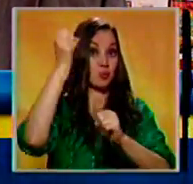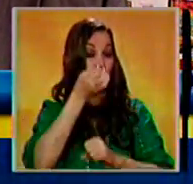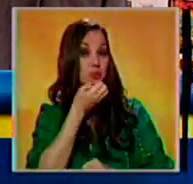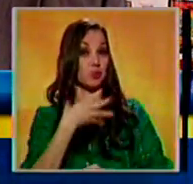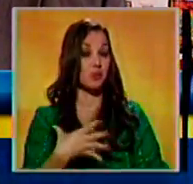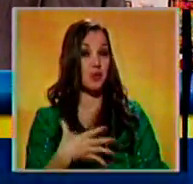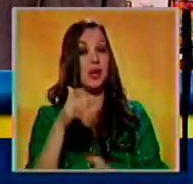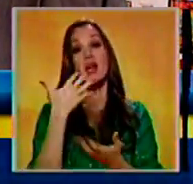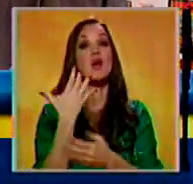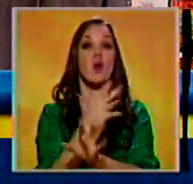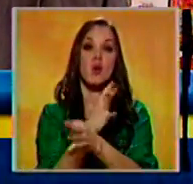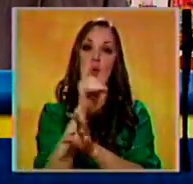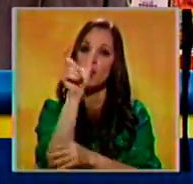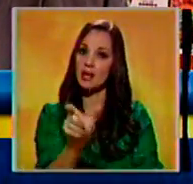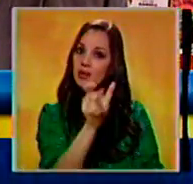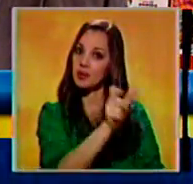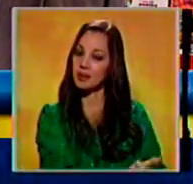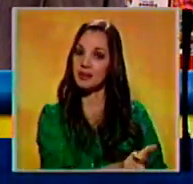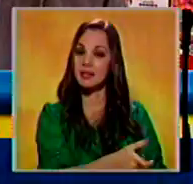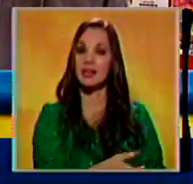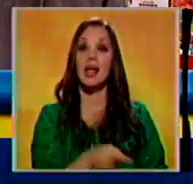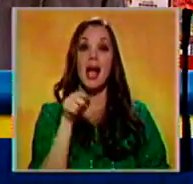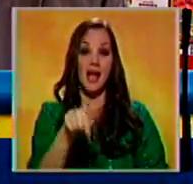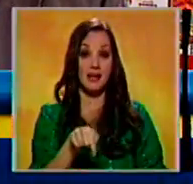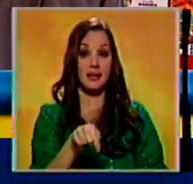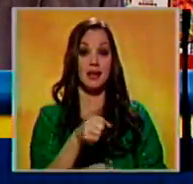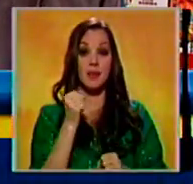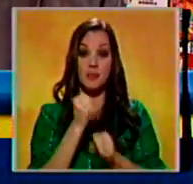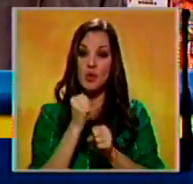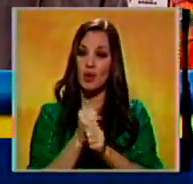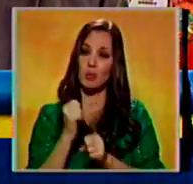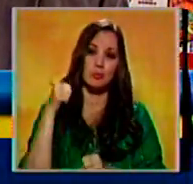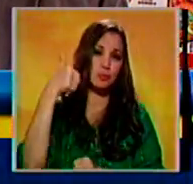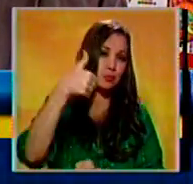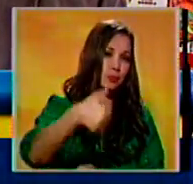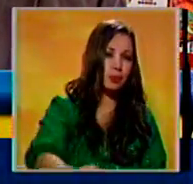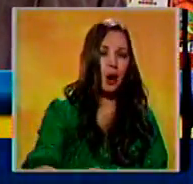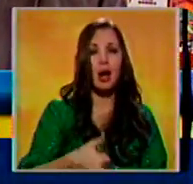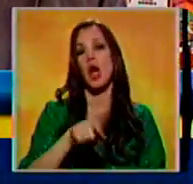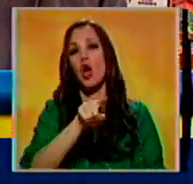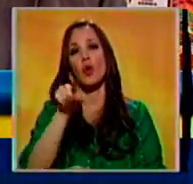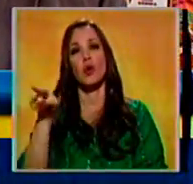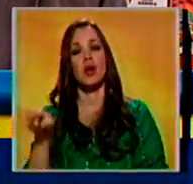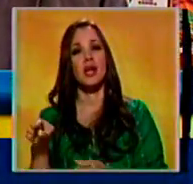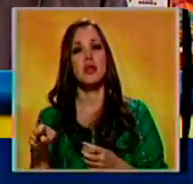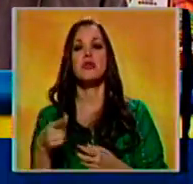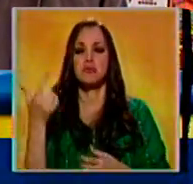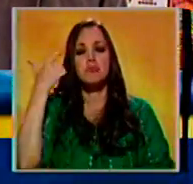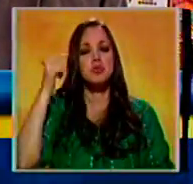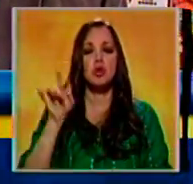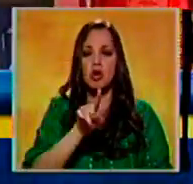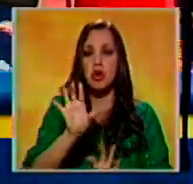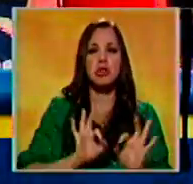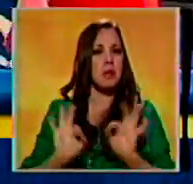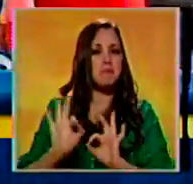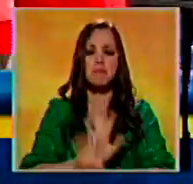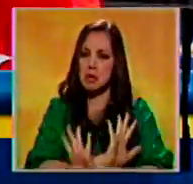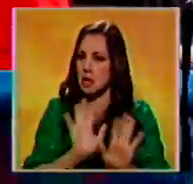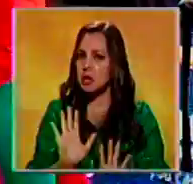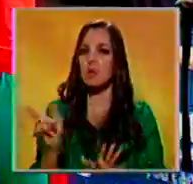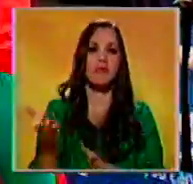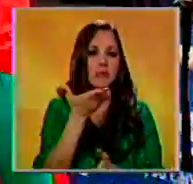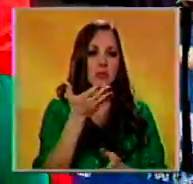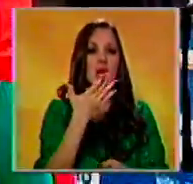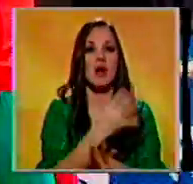nuestros jugadores de nuestras canteras, se viene realizando un trabajo con ellos desde hace mucho tiempo, y creo que ellos están listos, están aptos para jugar.